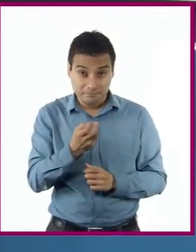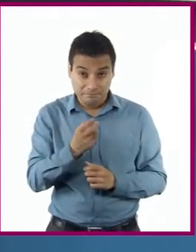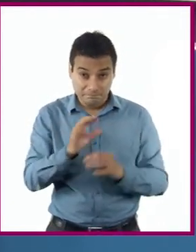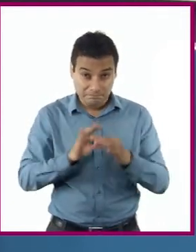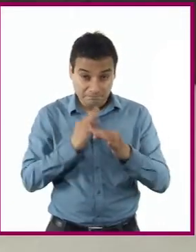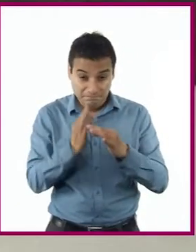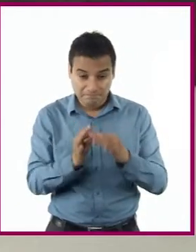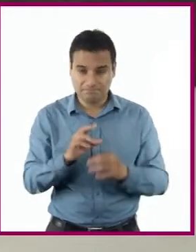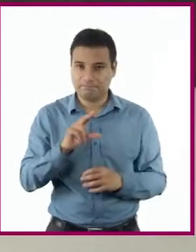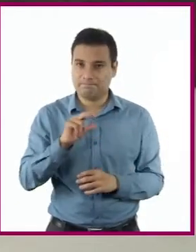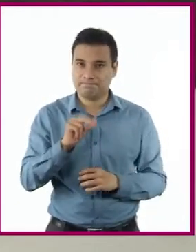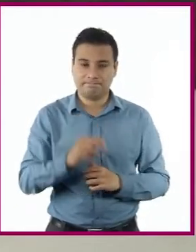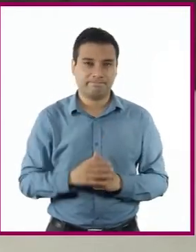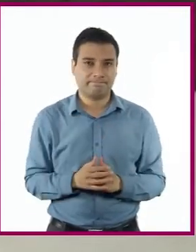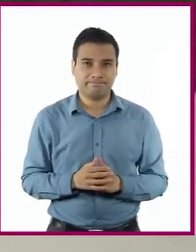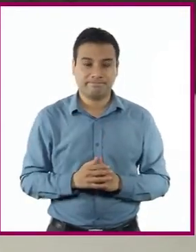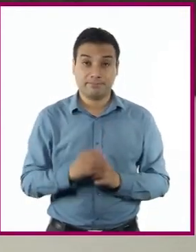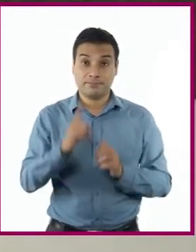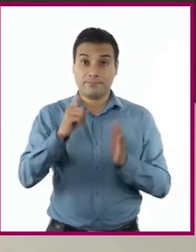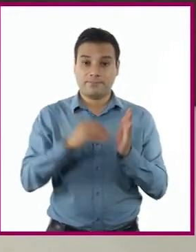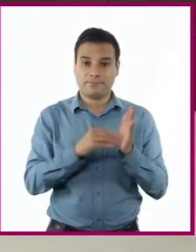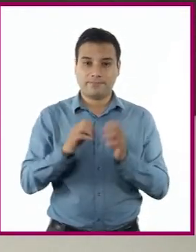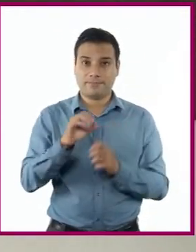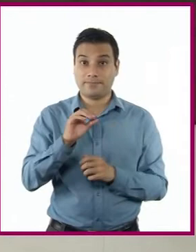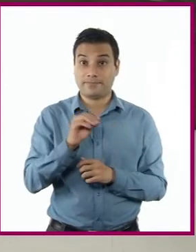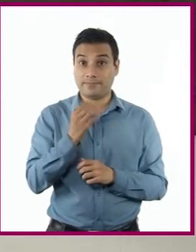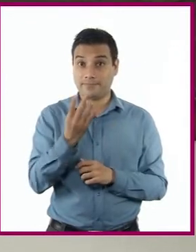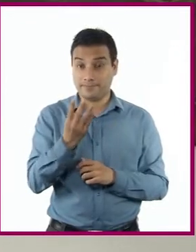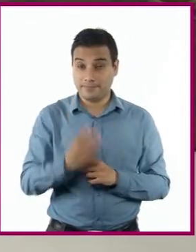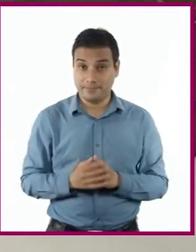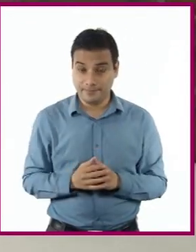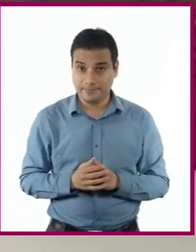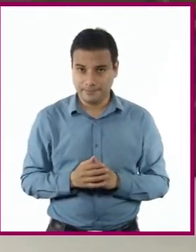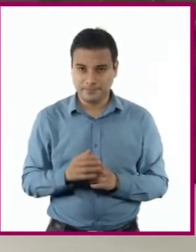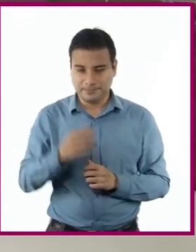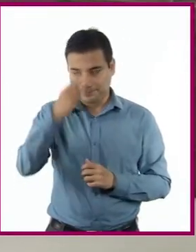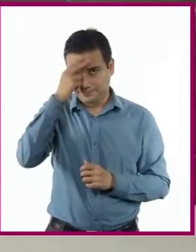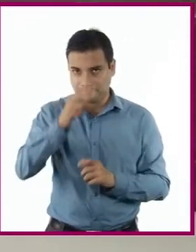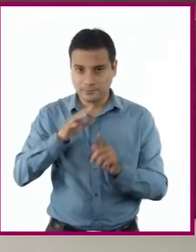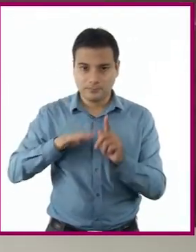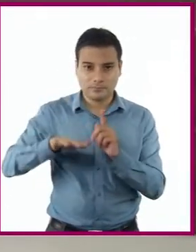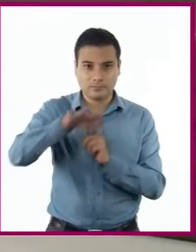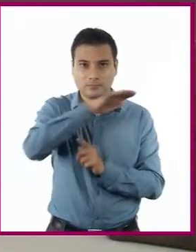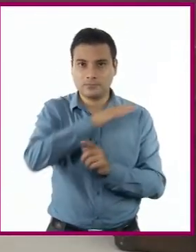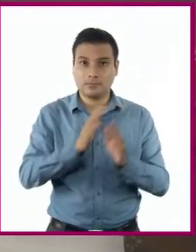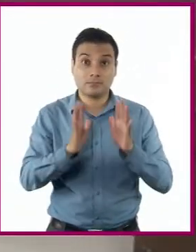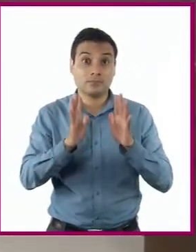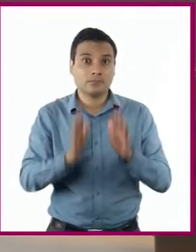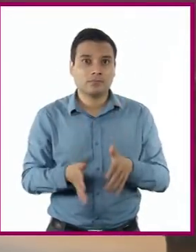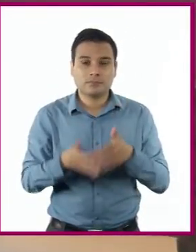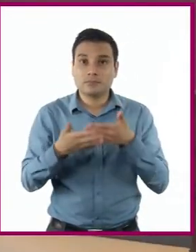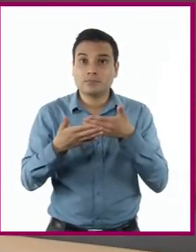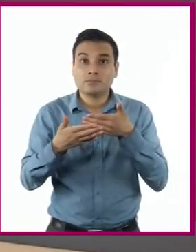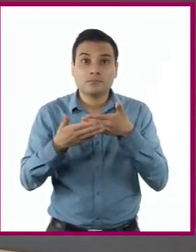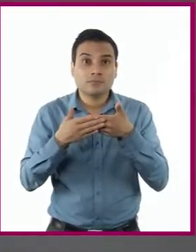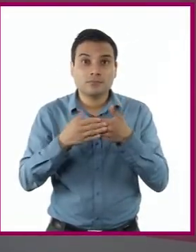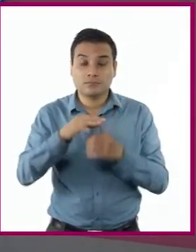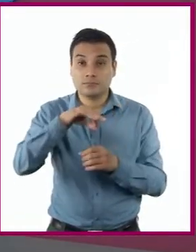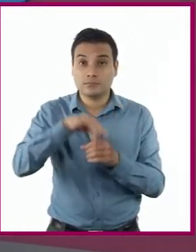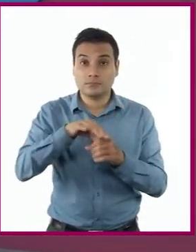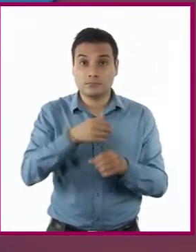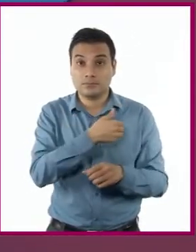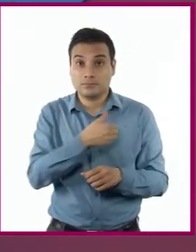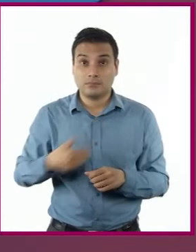cumplieron. En 1993, el contexto nacional se preparaba para las elecciones presidenciales del